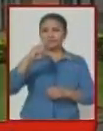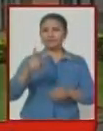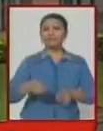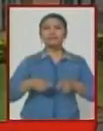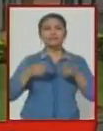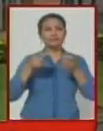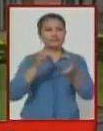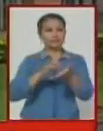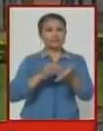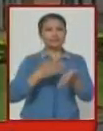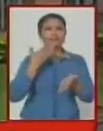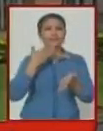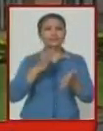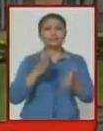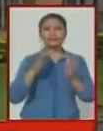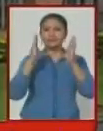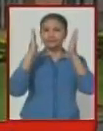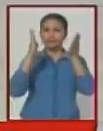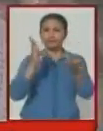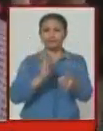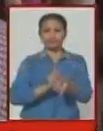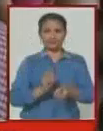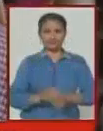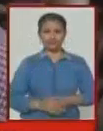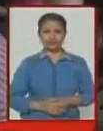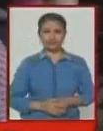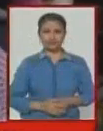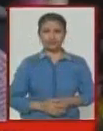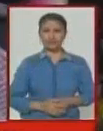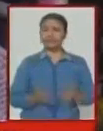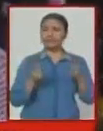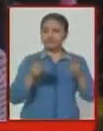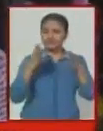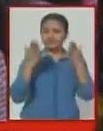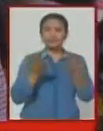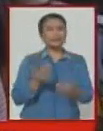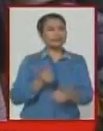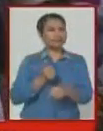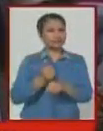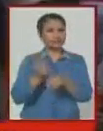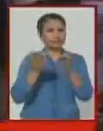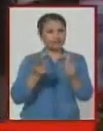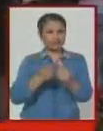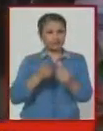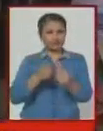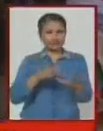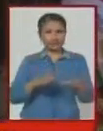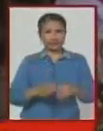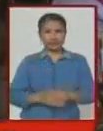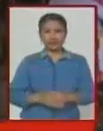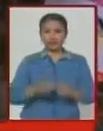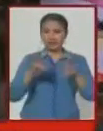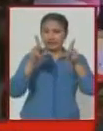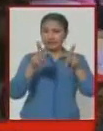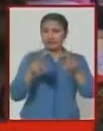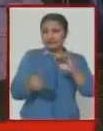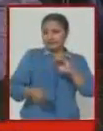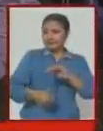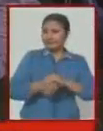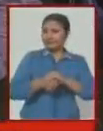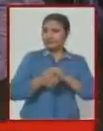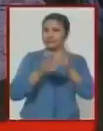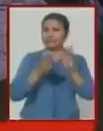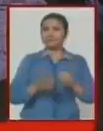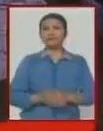denuncia de negligencia médica en contra de su cliente. Cuando existe la culpabilidad, lo primero que hace el ser humano es esconderse.